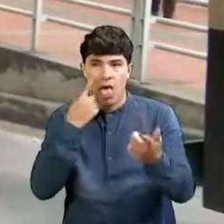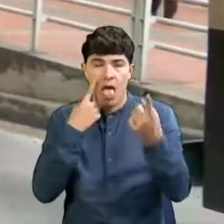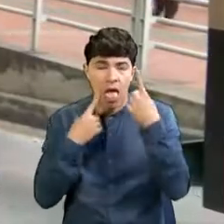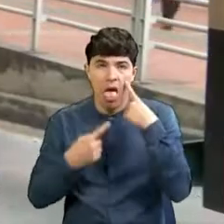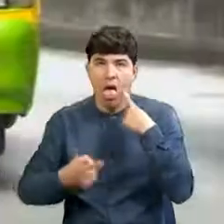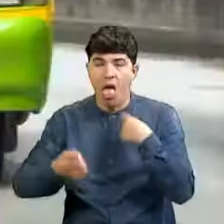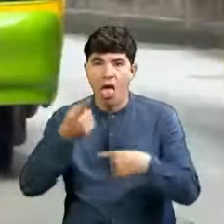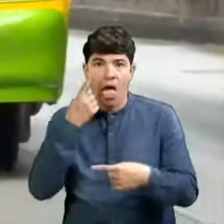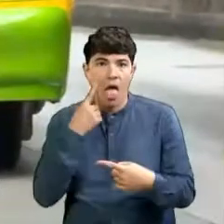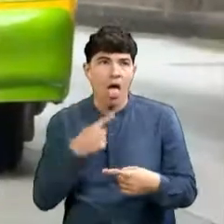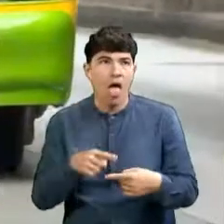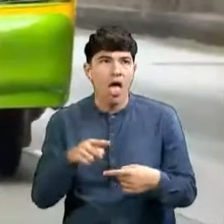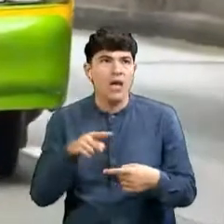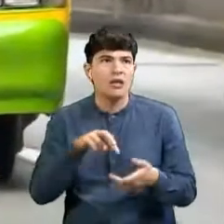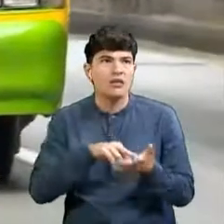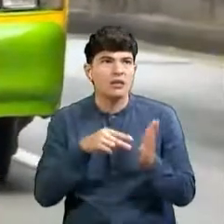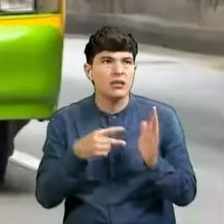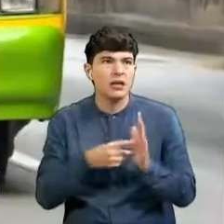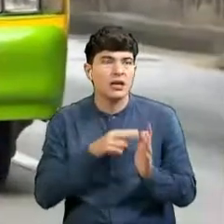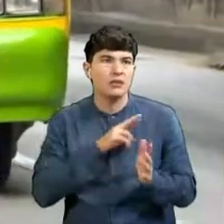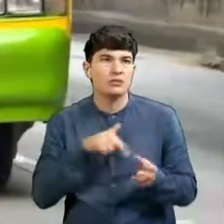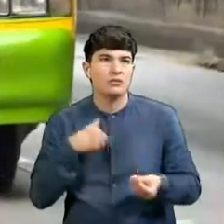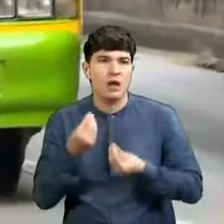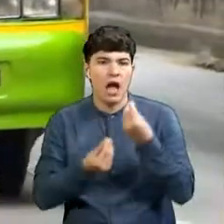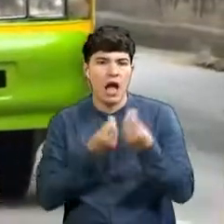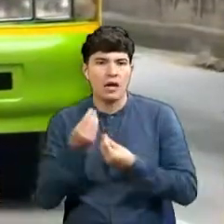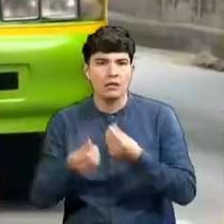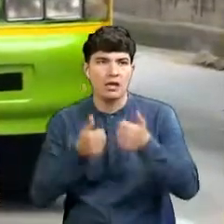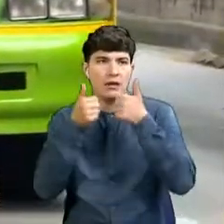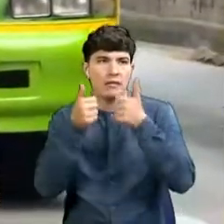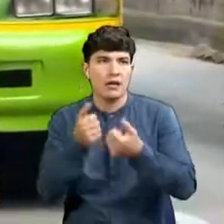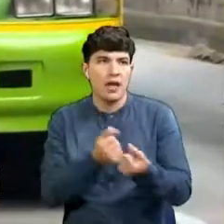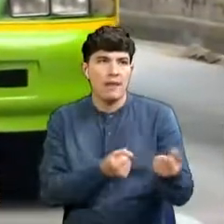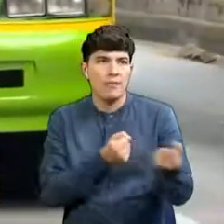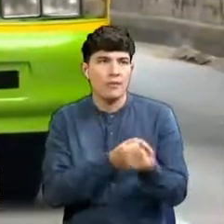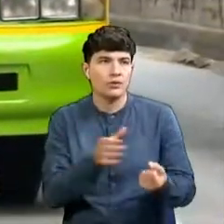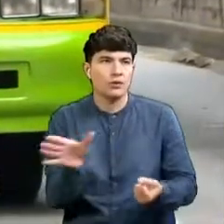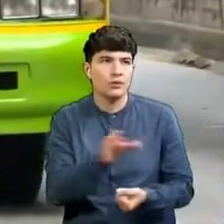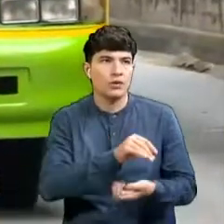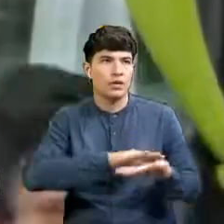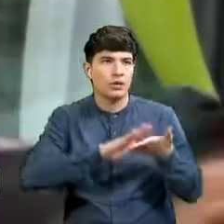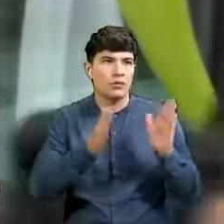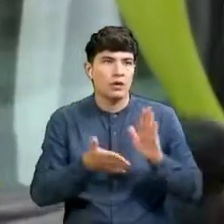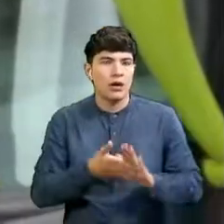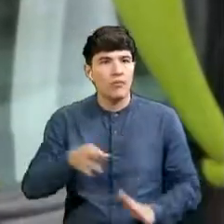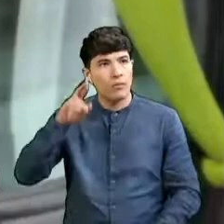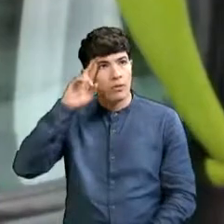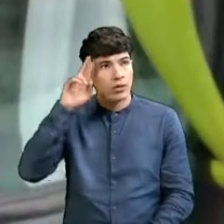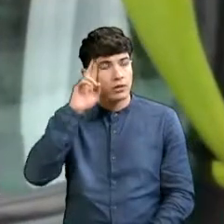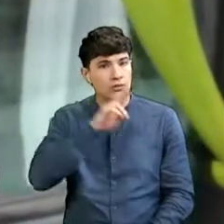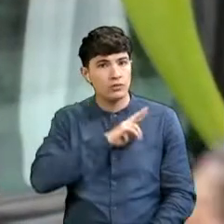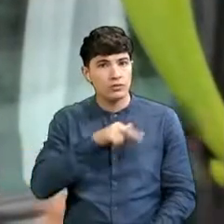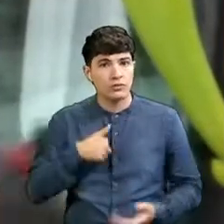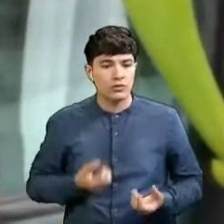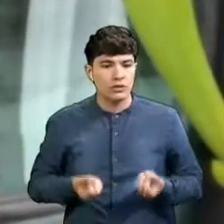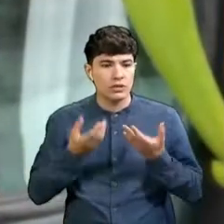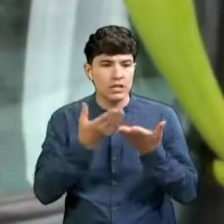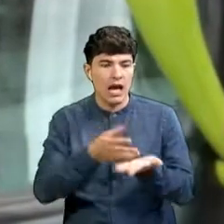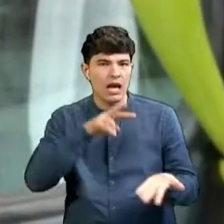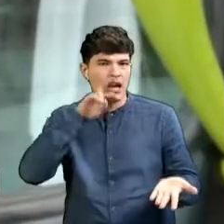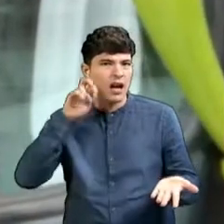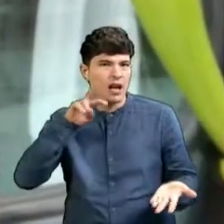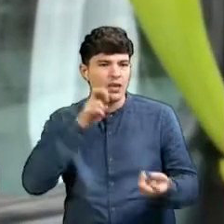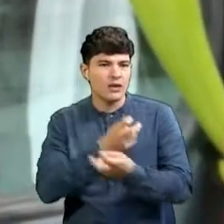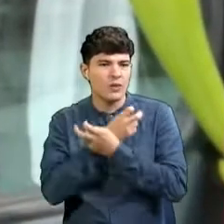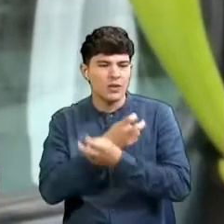siciliani es que lo estamos haciendo bien a favor de la comunidad entonces vamos a darles carne y hueso todos